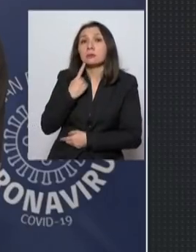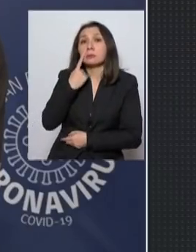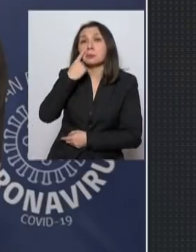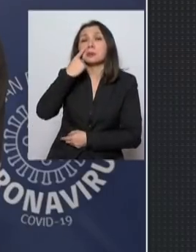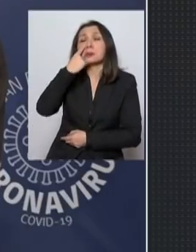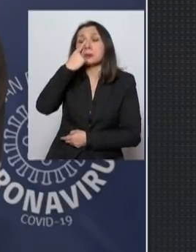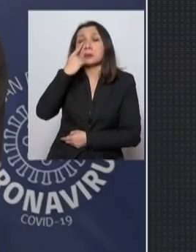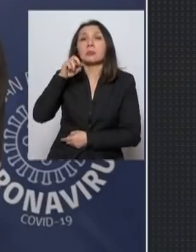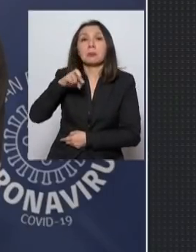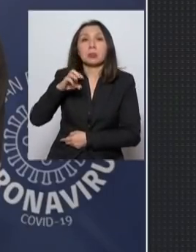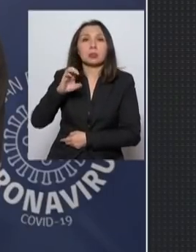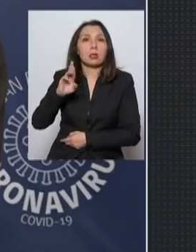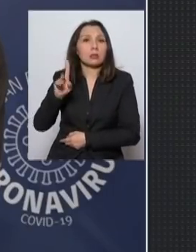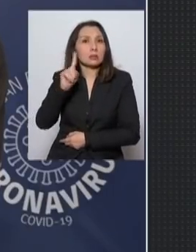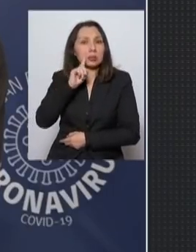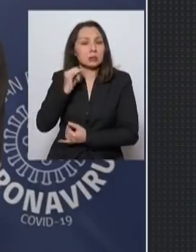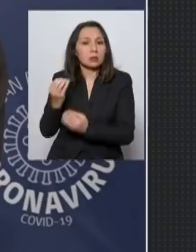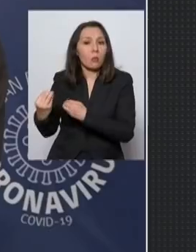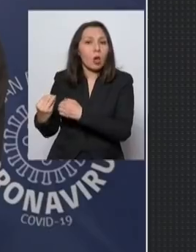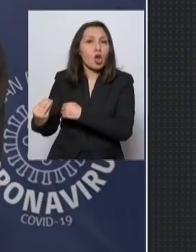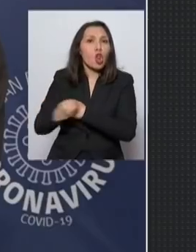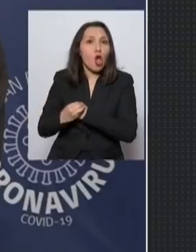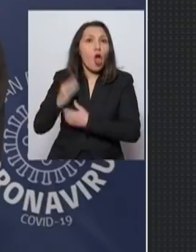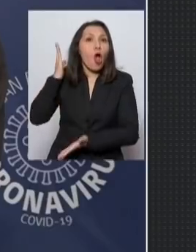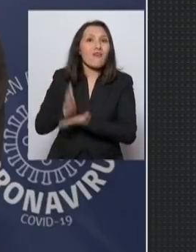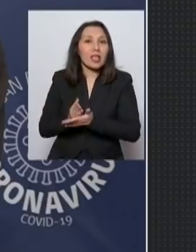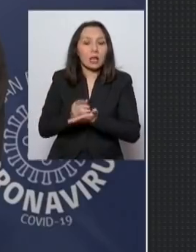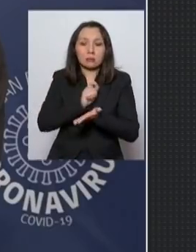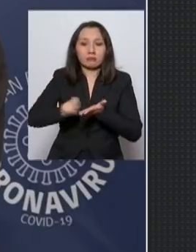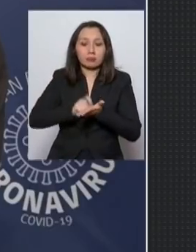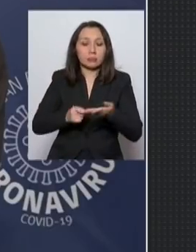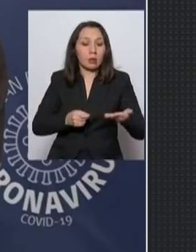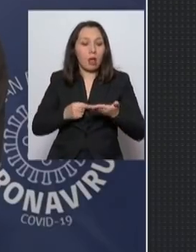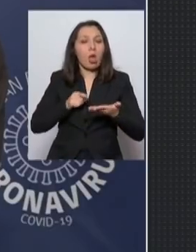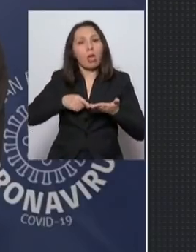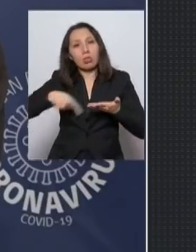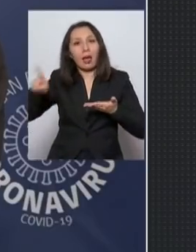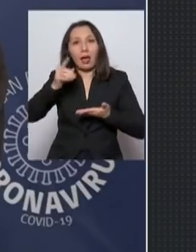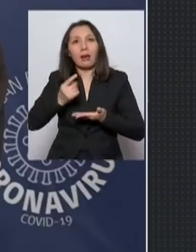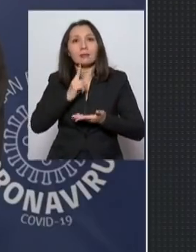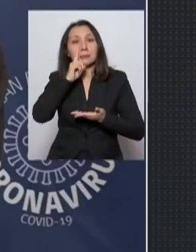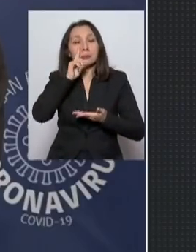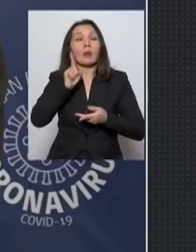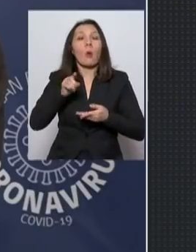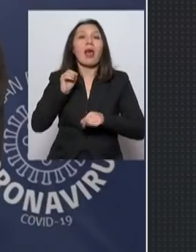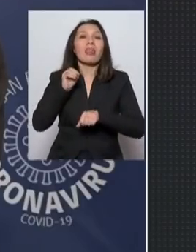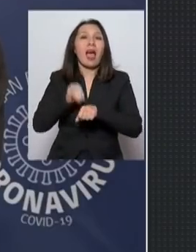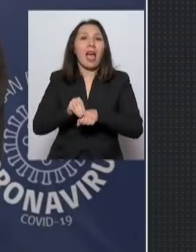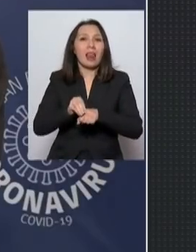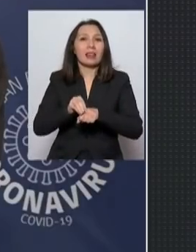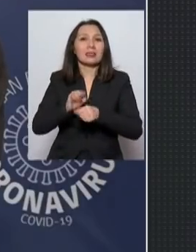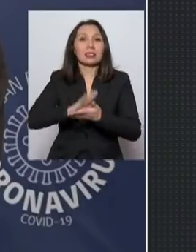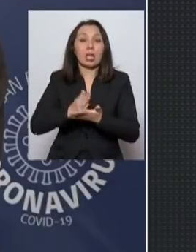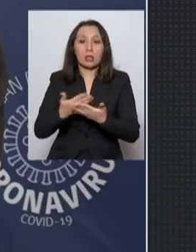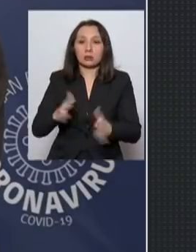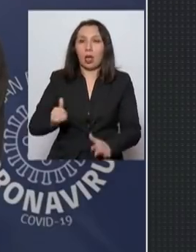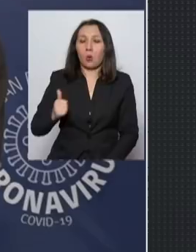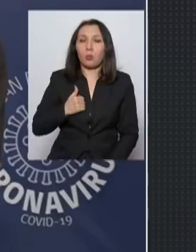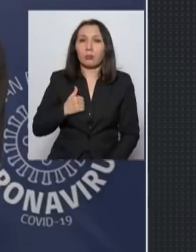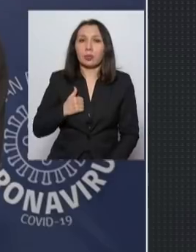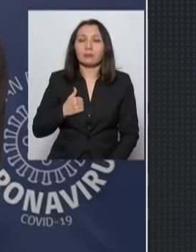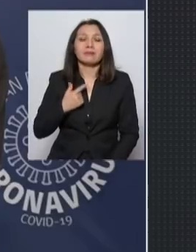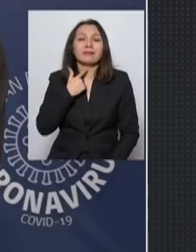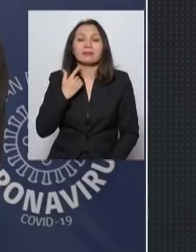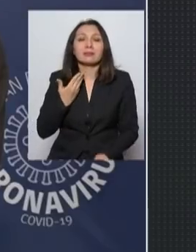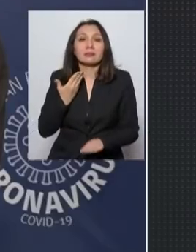sin tener un respaldo de notificación obligatoria, como es el decreto de alerta sanitaria, cumplido. ¿Qué es lo que se